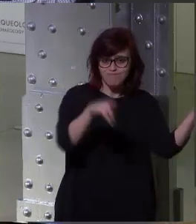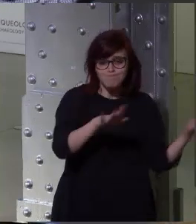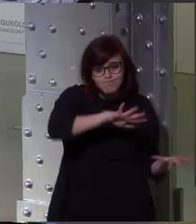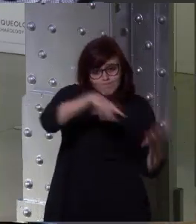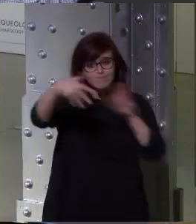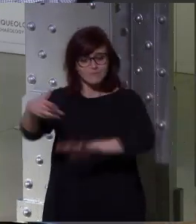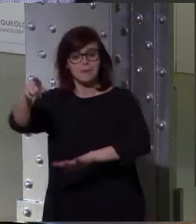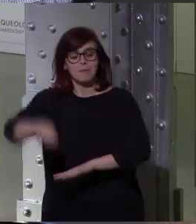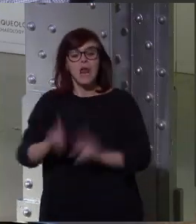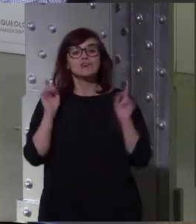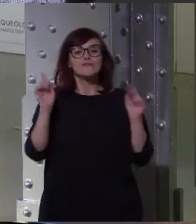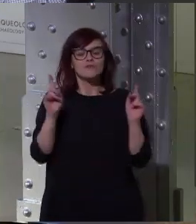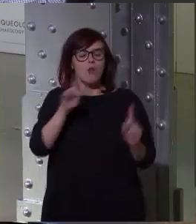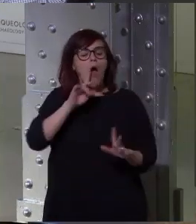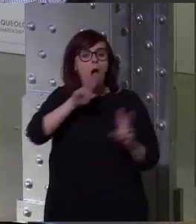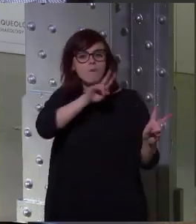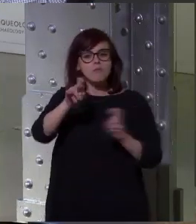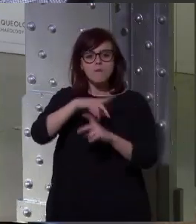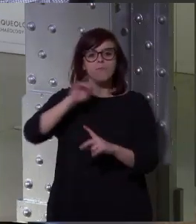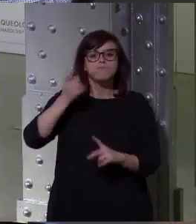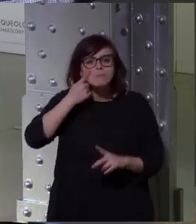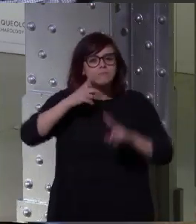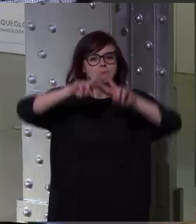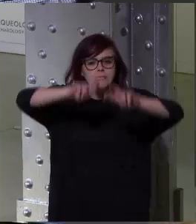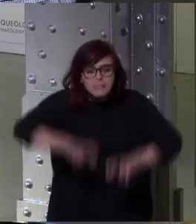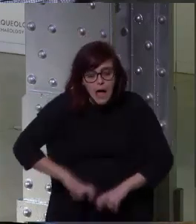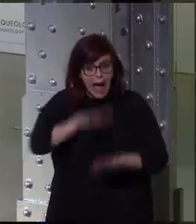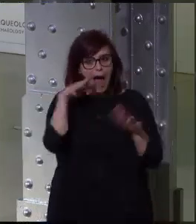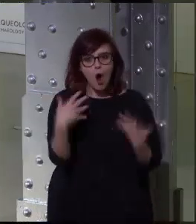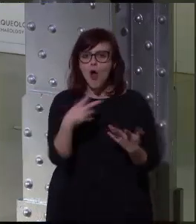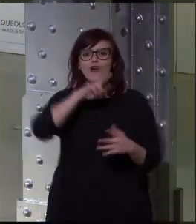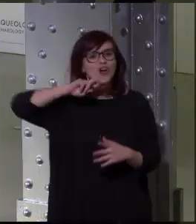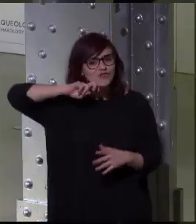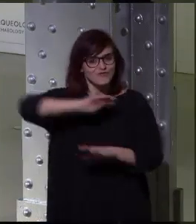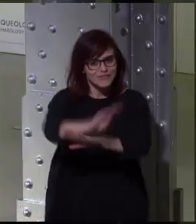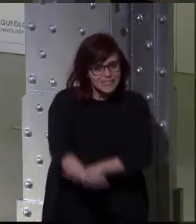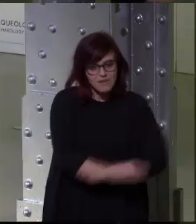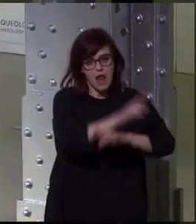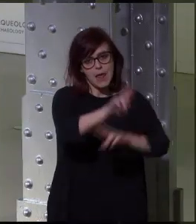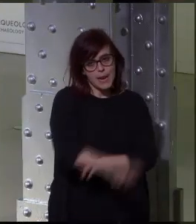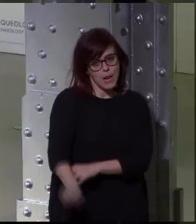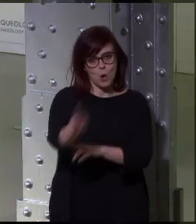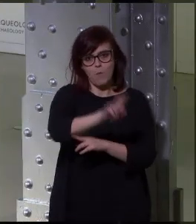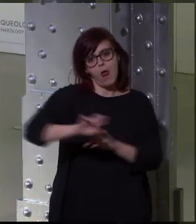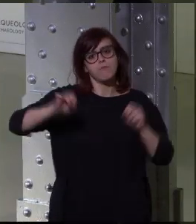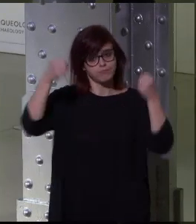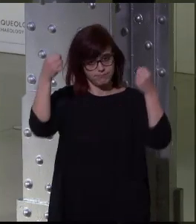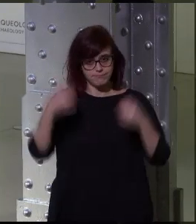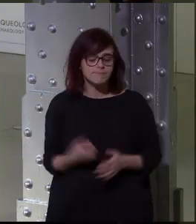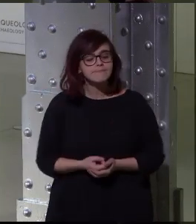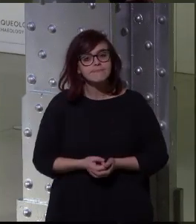de descubrir, de enseñarnos cosas, y ahora la misión principal es conservar y recuperar.